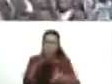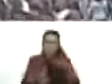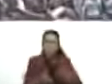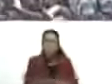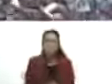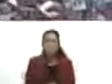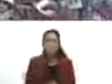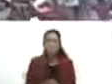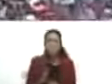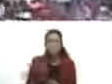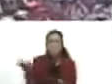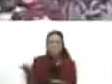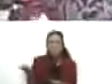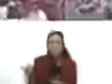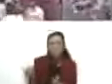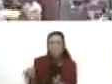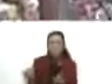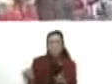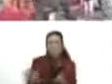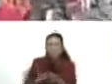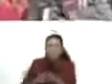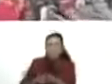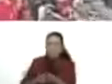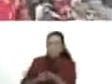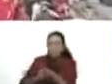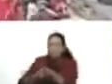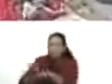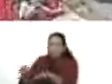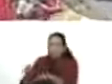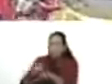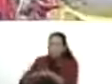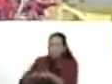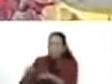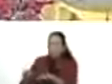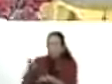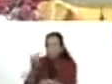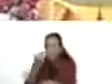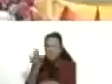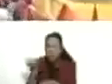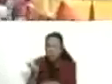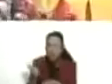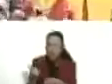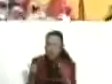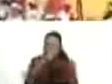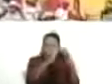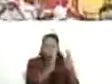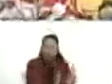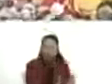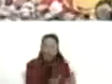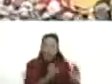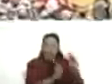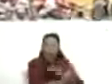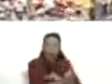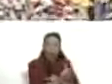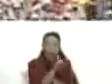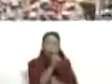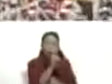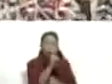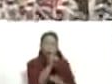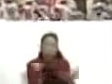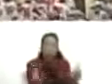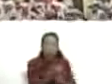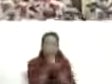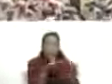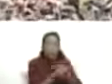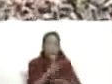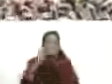Y le dije, mira, hazme una parte ahí en tu casa, que me voy para allá porque me voy a enconchar